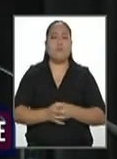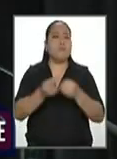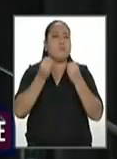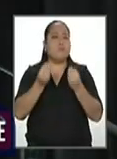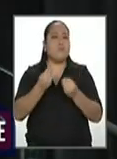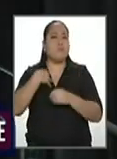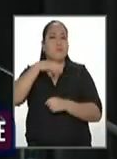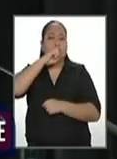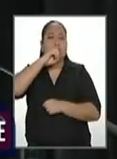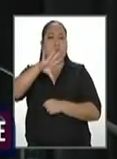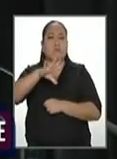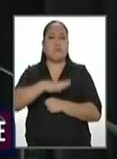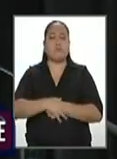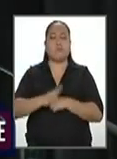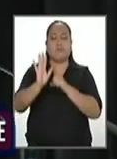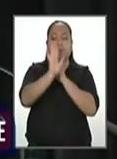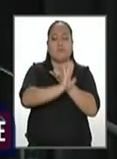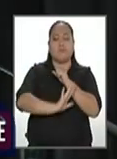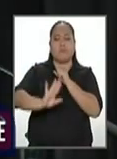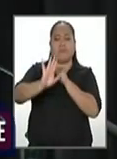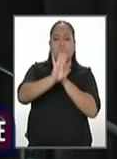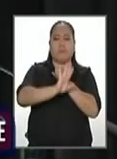¿Cómo hablar de proteger